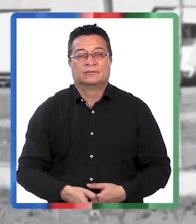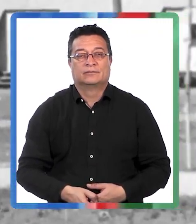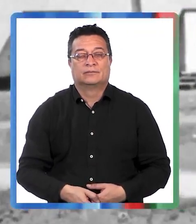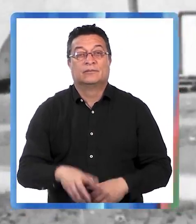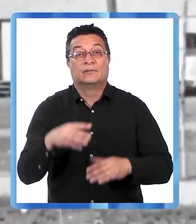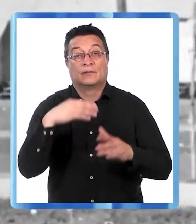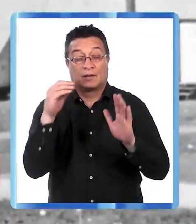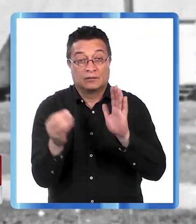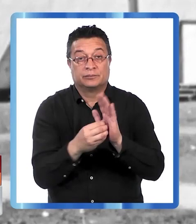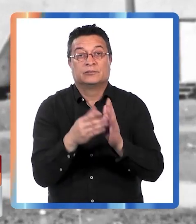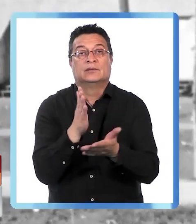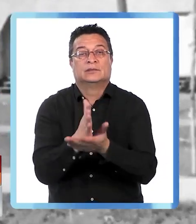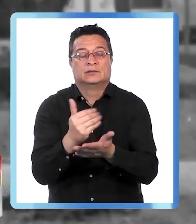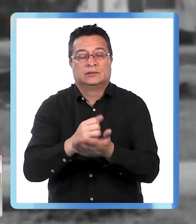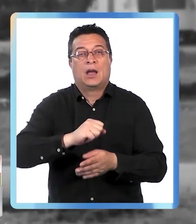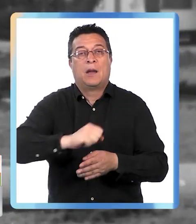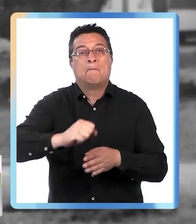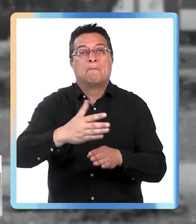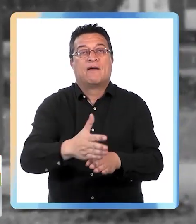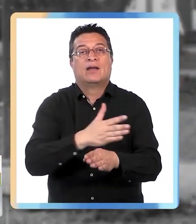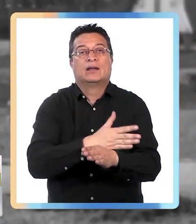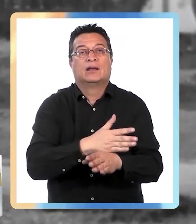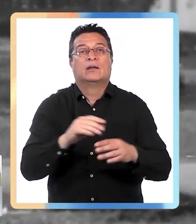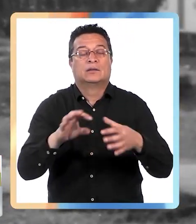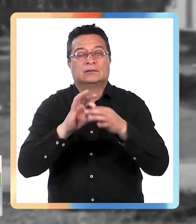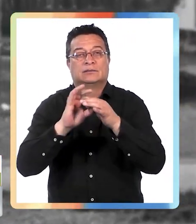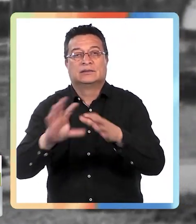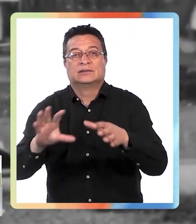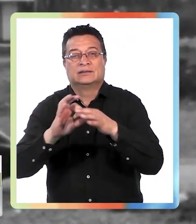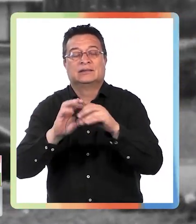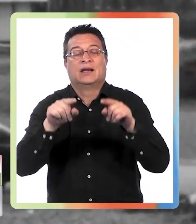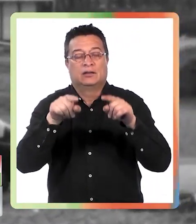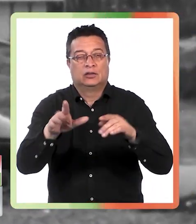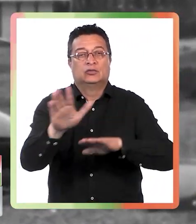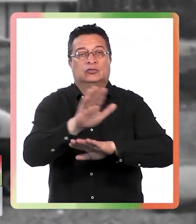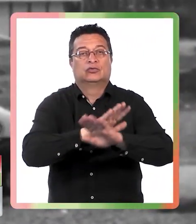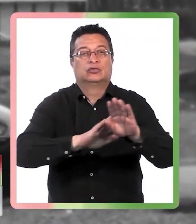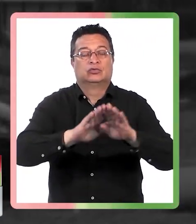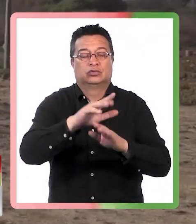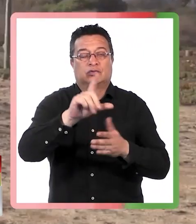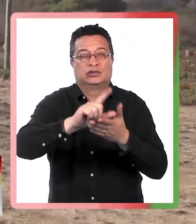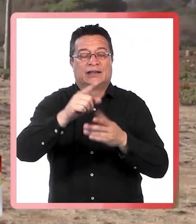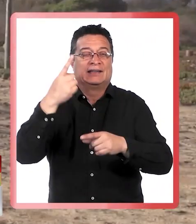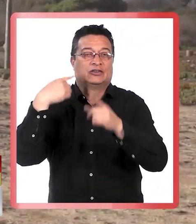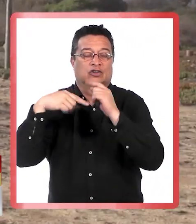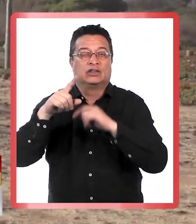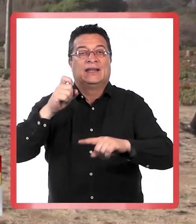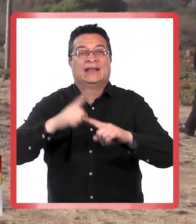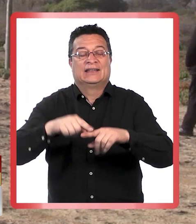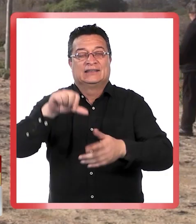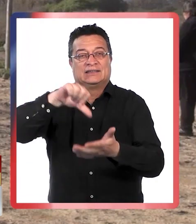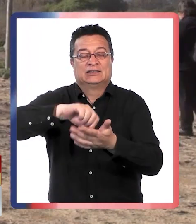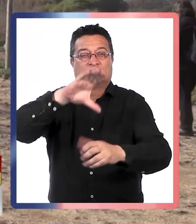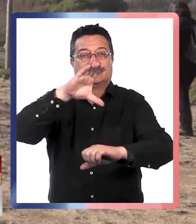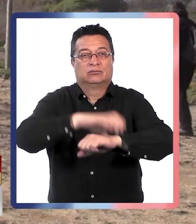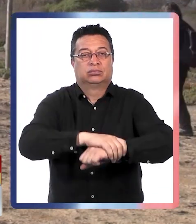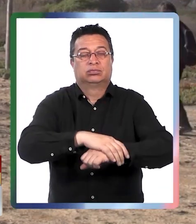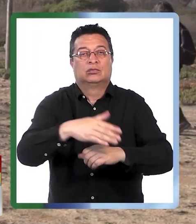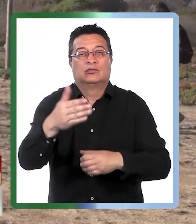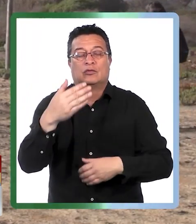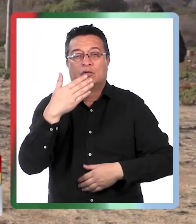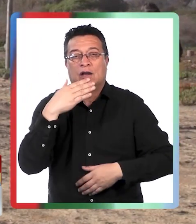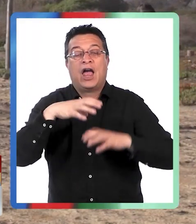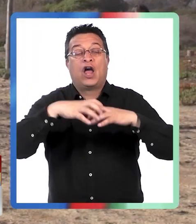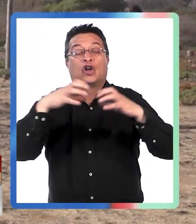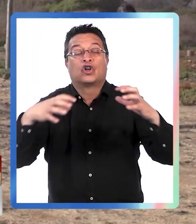Implementar una estrategia preventiva ante agravios para el resguardo del sitio histórico ex centro de detención en el balneario popular Roca de